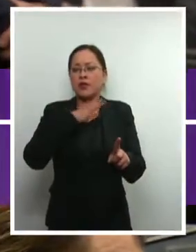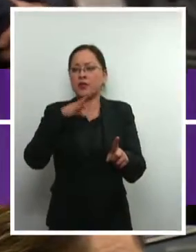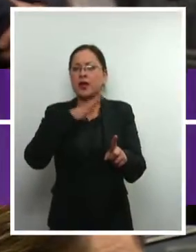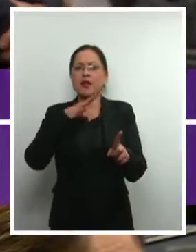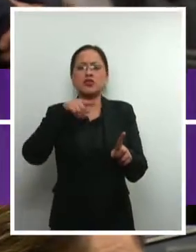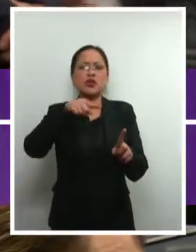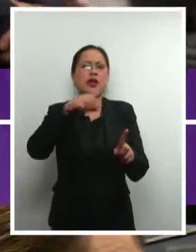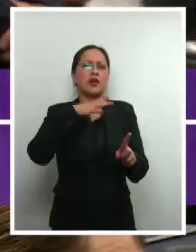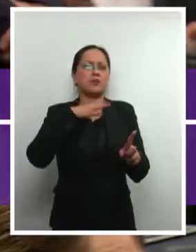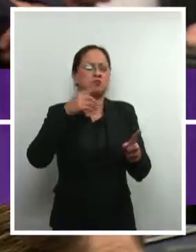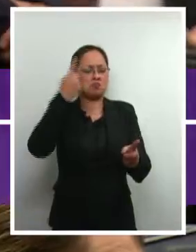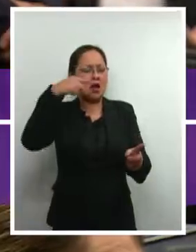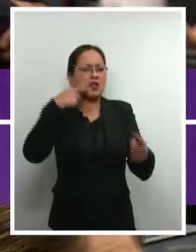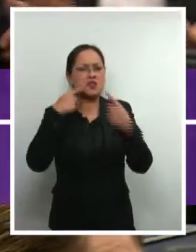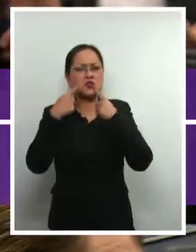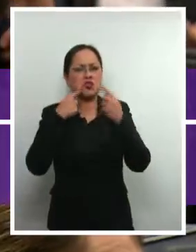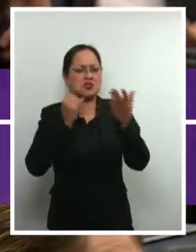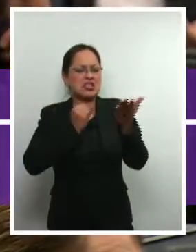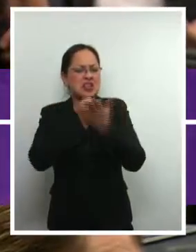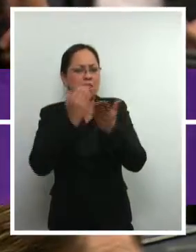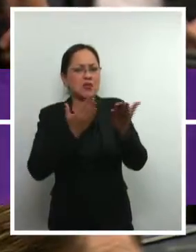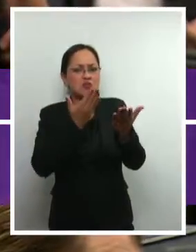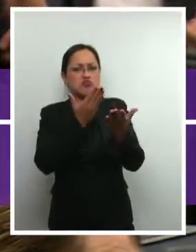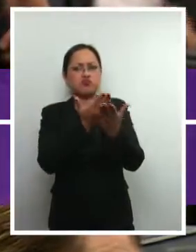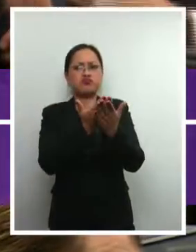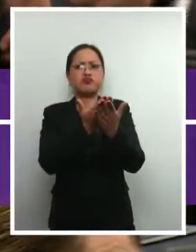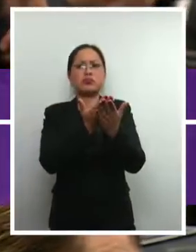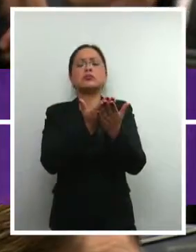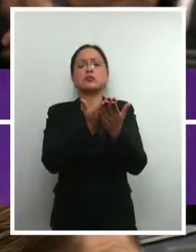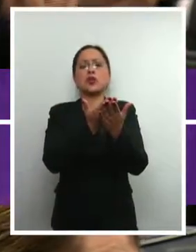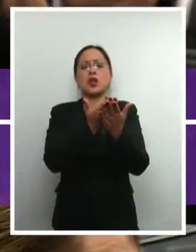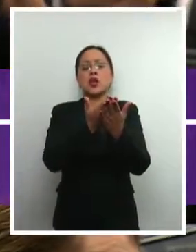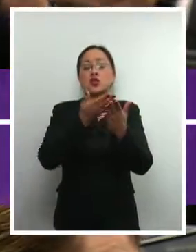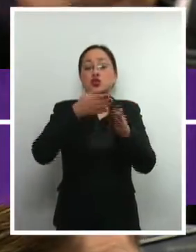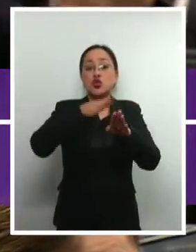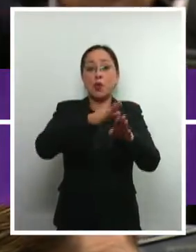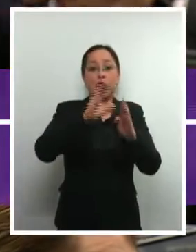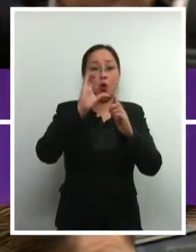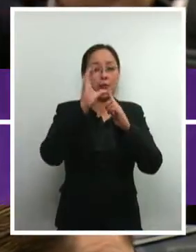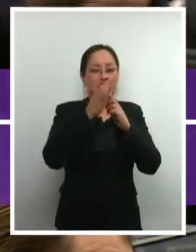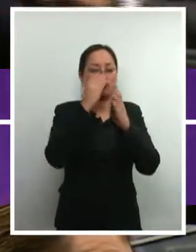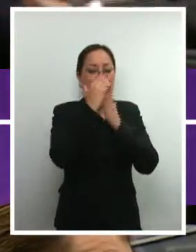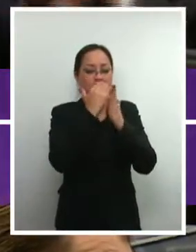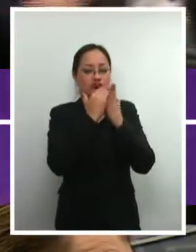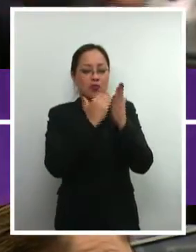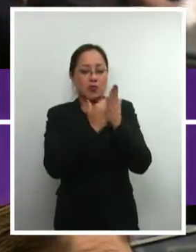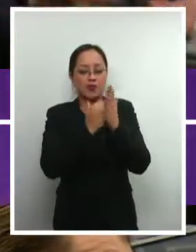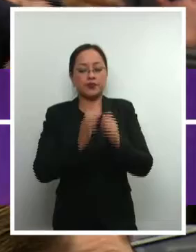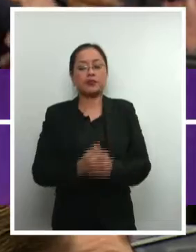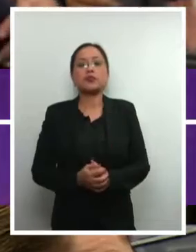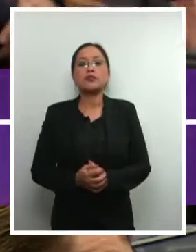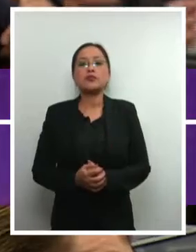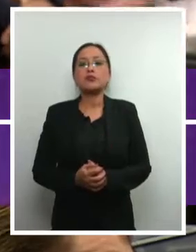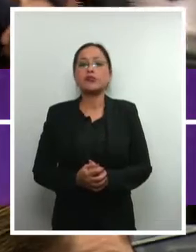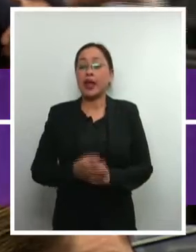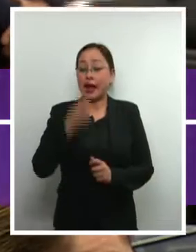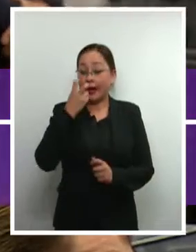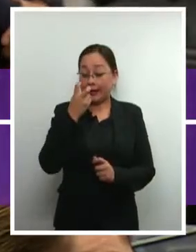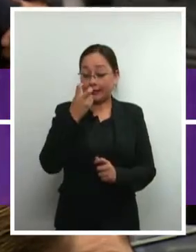discutir el dictamen de la Comisión de Principios. Eso es exactamente lo que